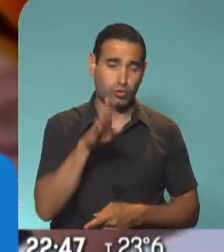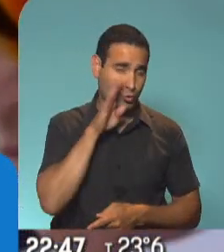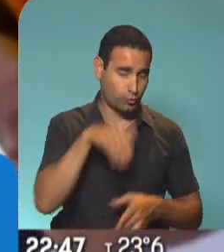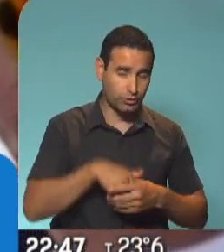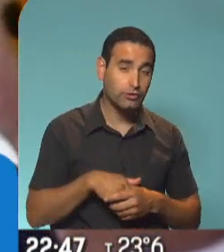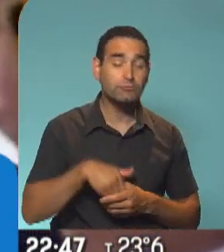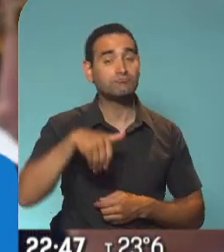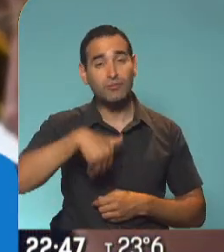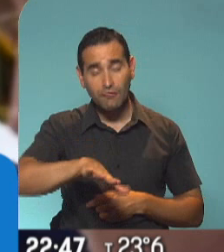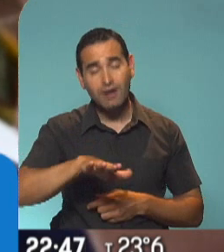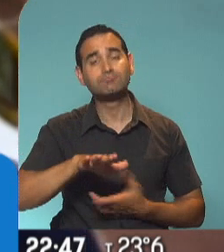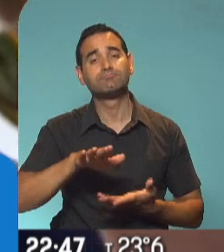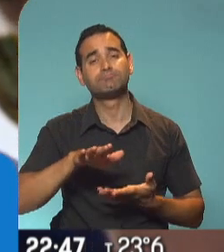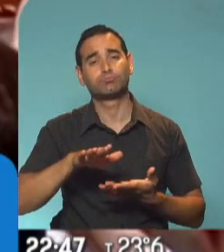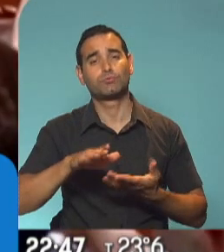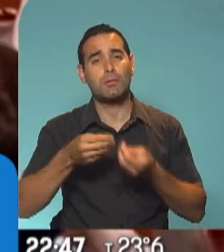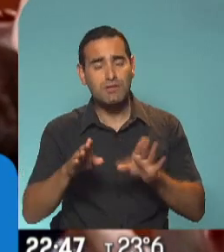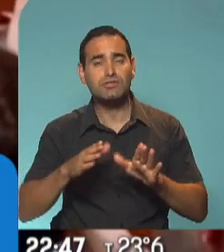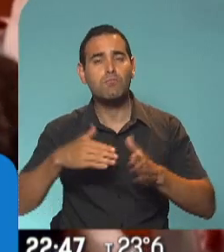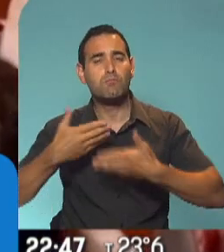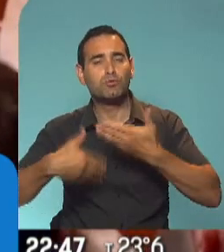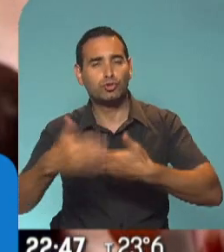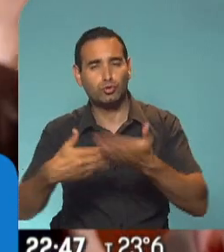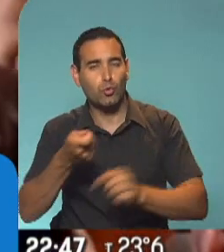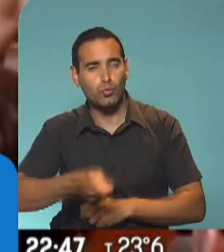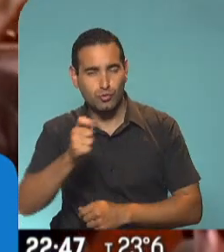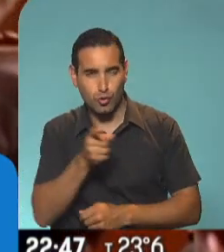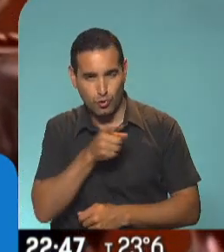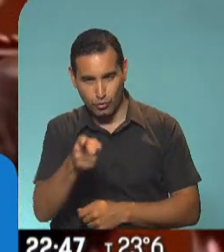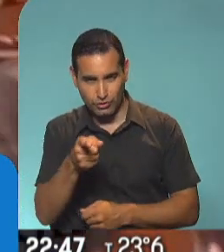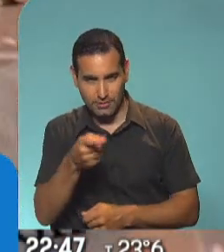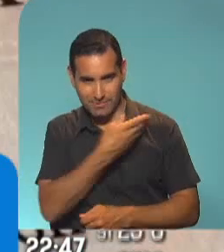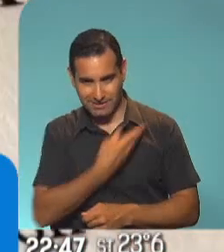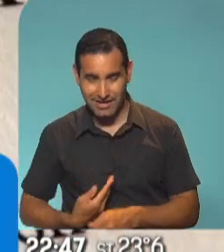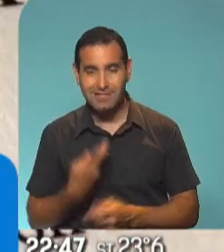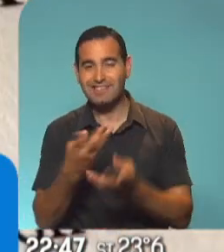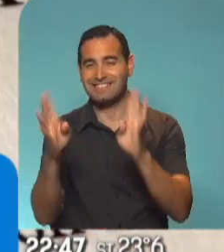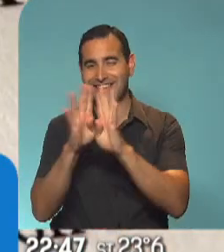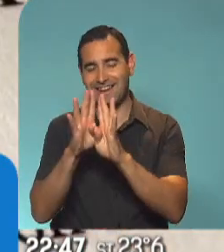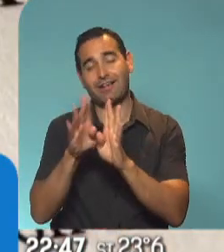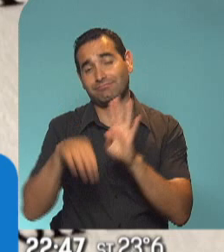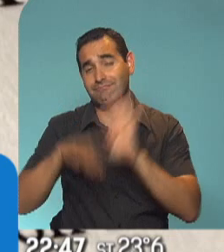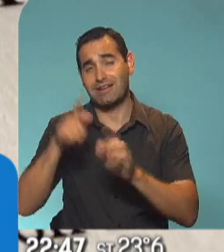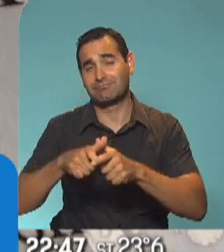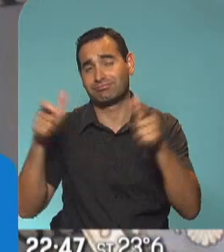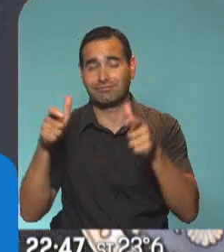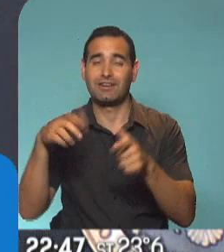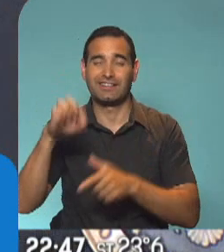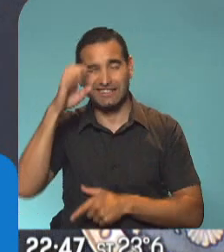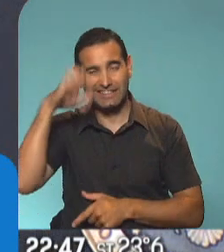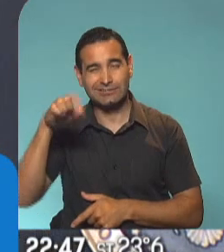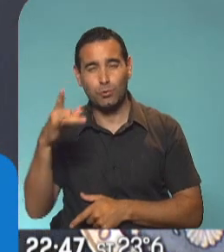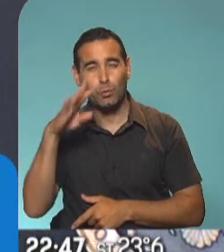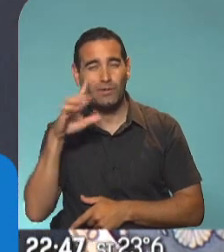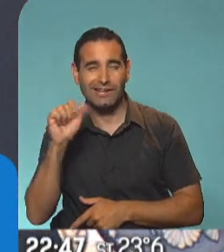próximo paso es la sustracción del juicio contra el presidente en el Senado, controlado, claro, por los republicanos, en